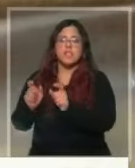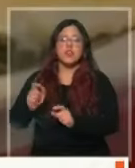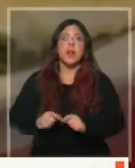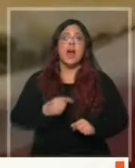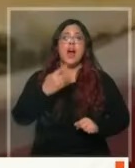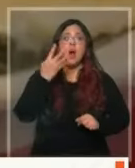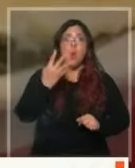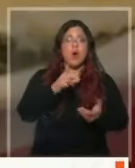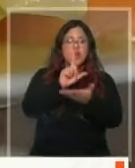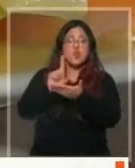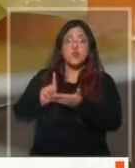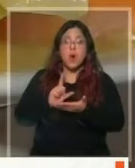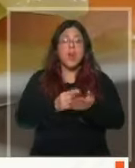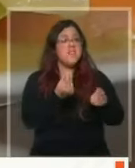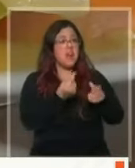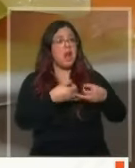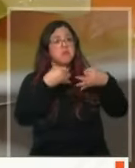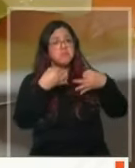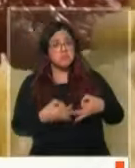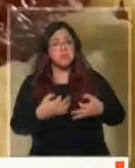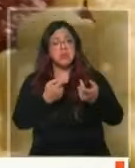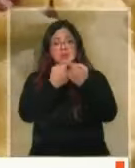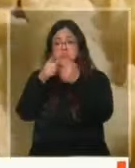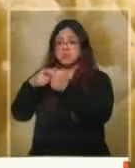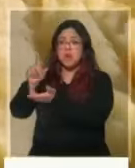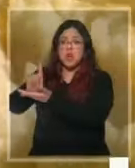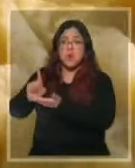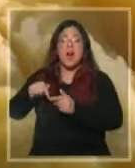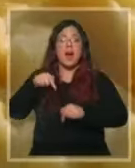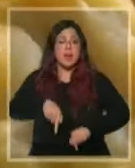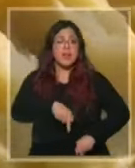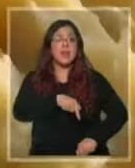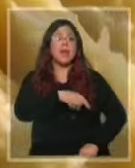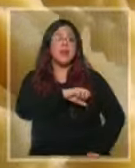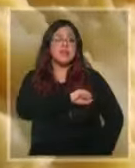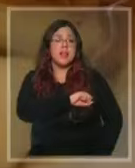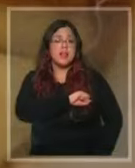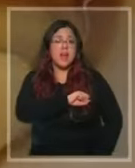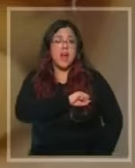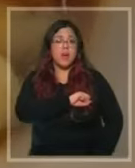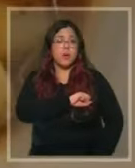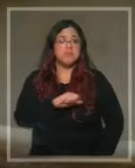tenedores libres a precio justo ubicados en diferentes puntos de la capital, para todos los